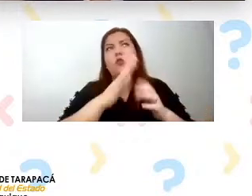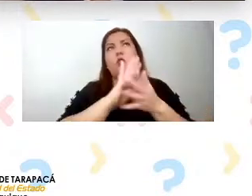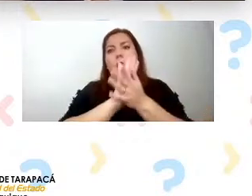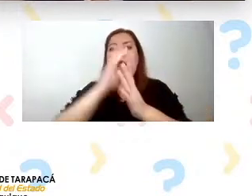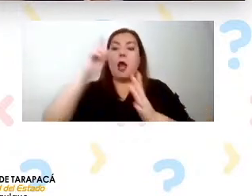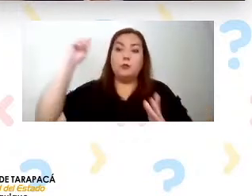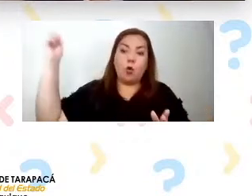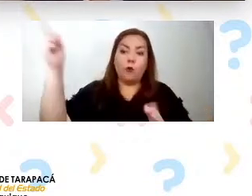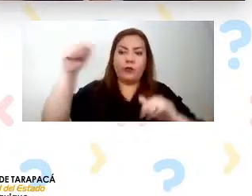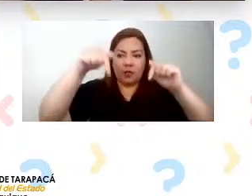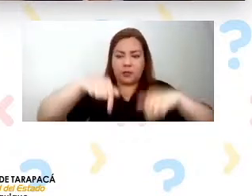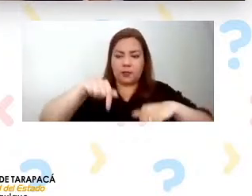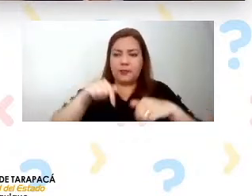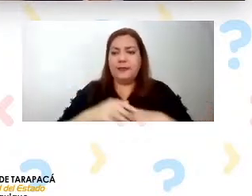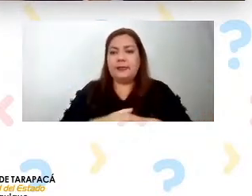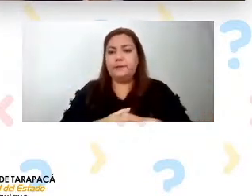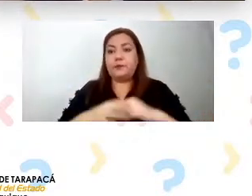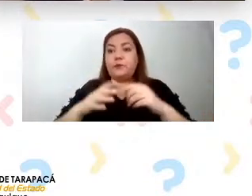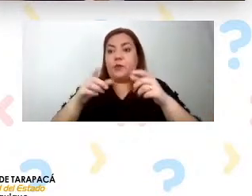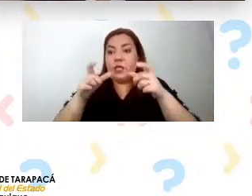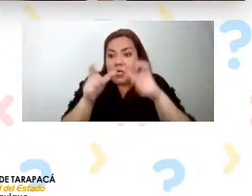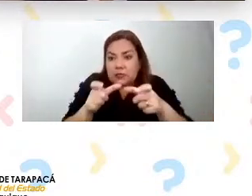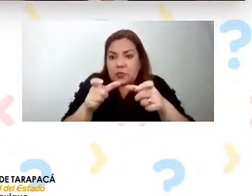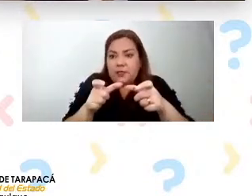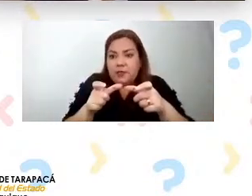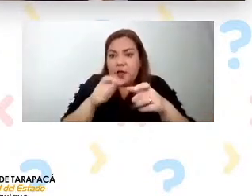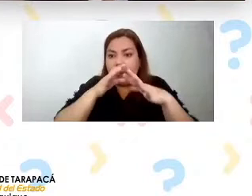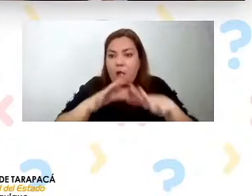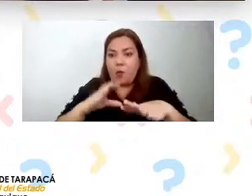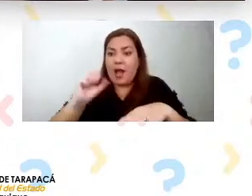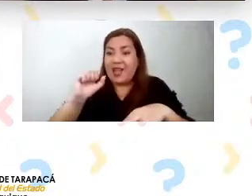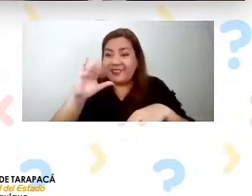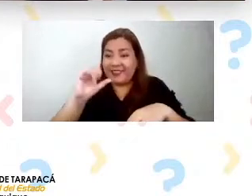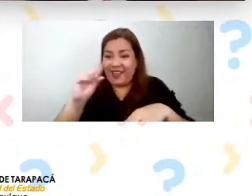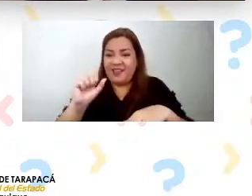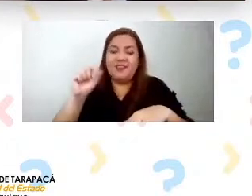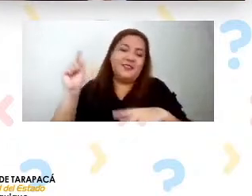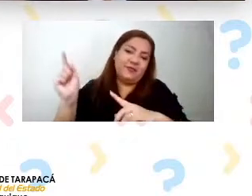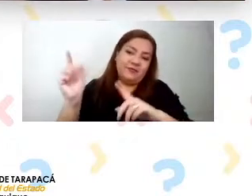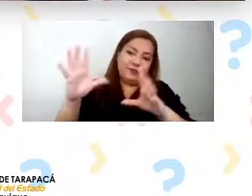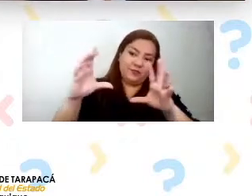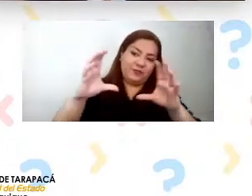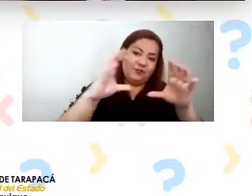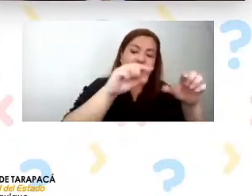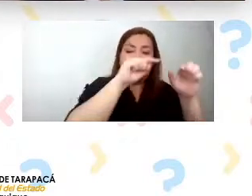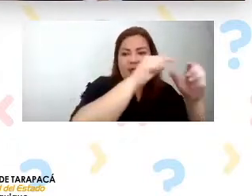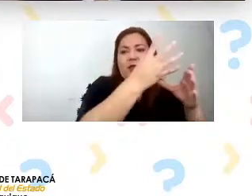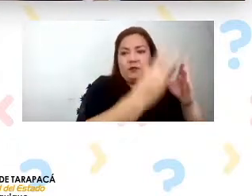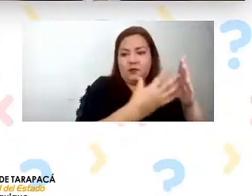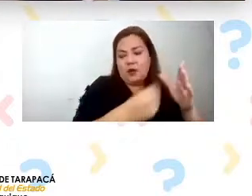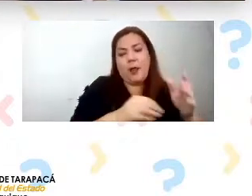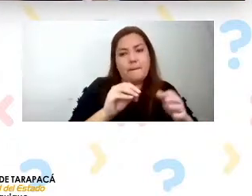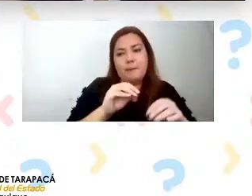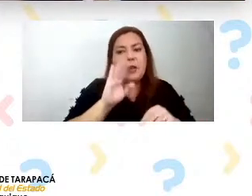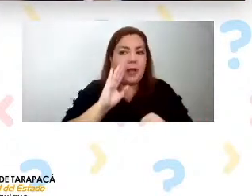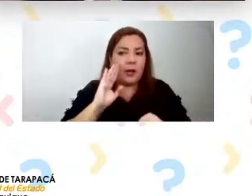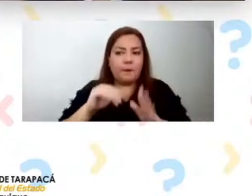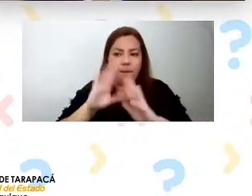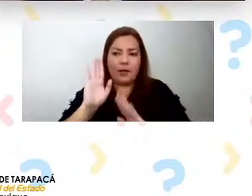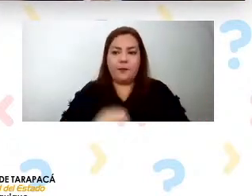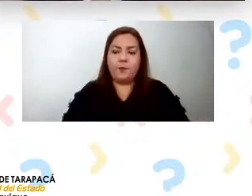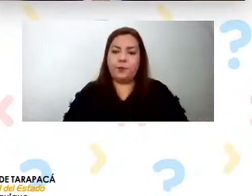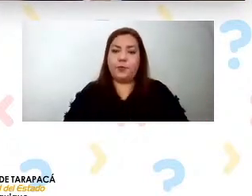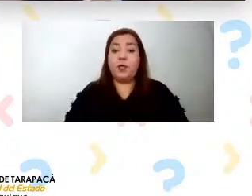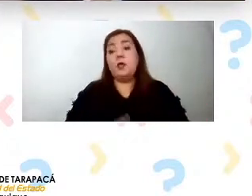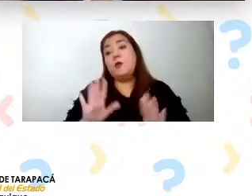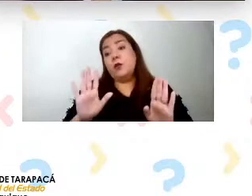está acá, neutralizan estas aguas ácidas que aquí ingresan. Bien, finalmente decir,